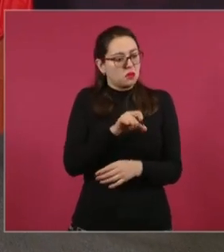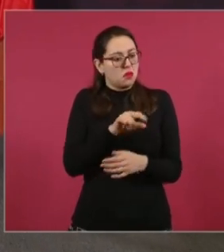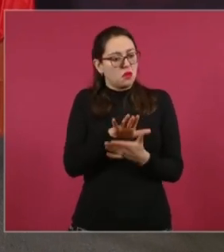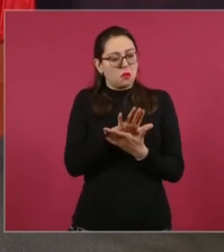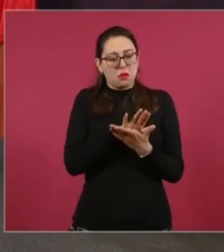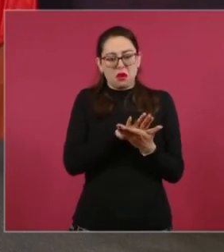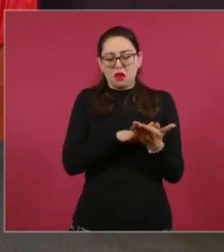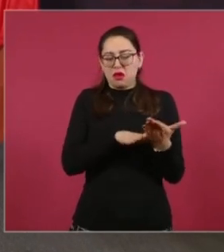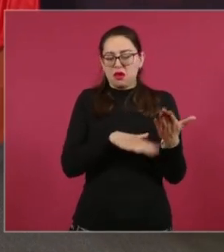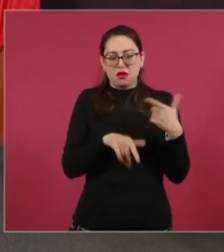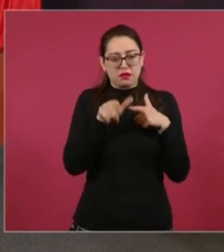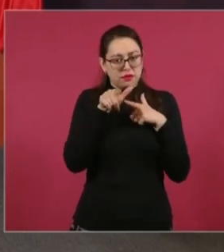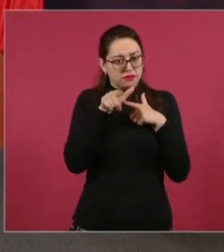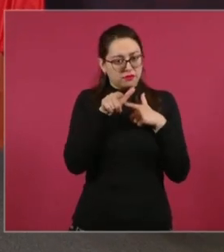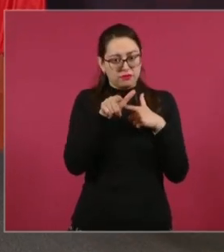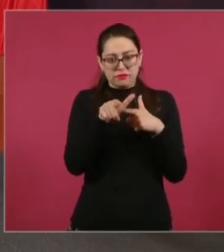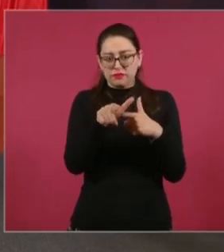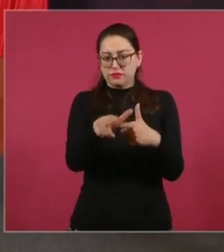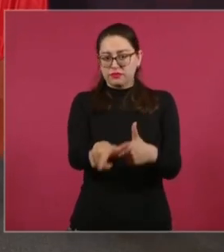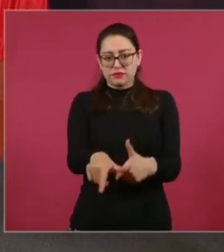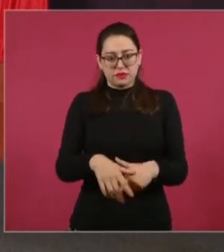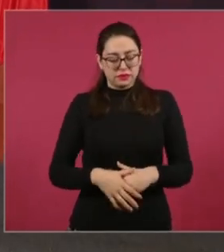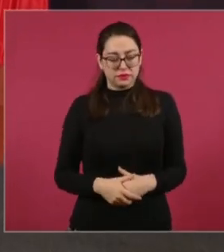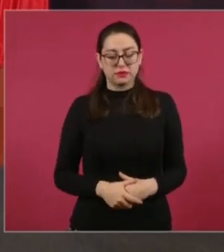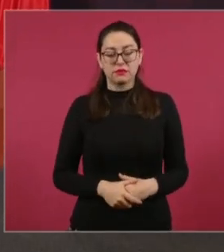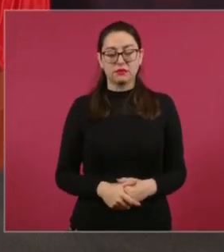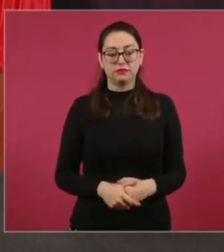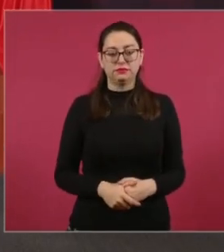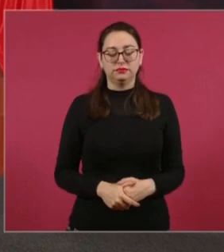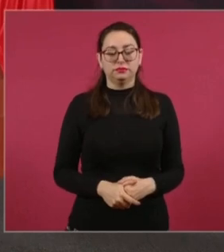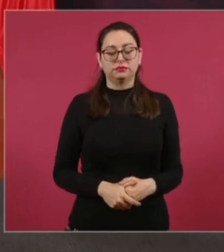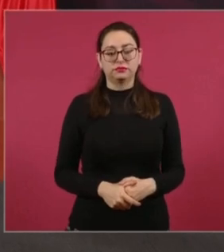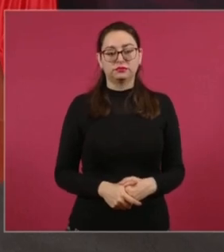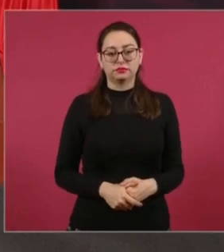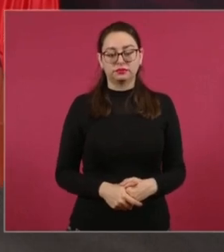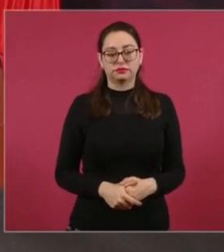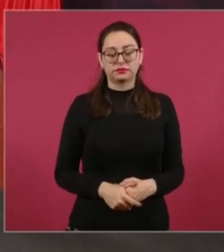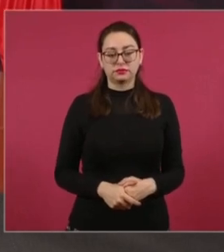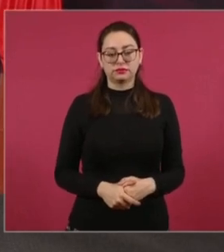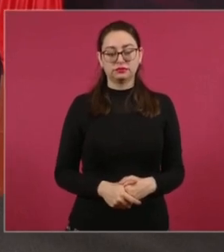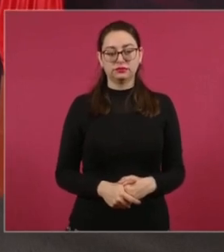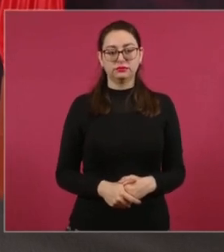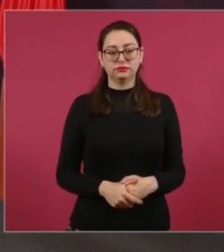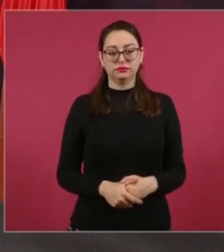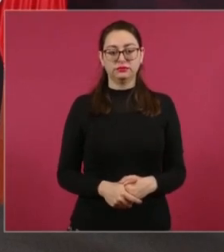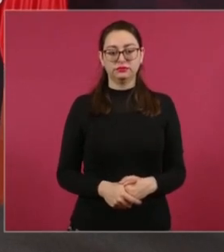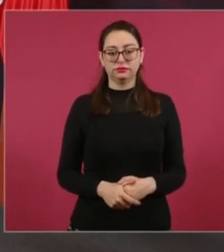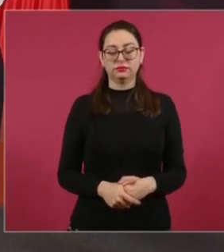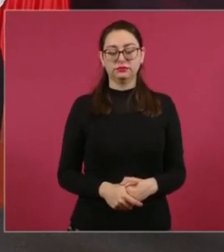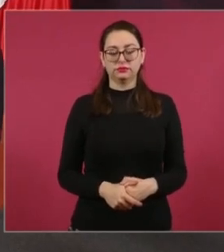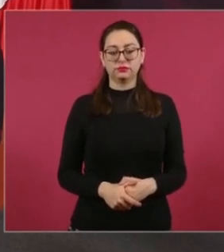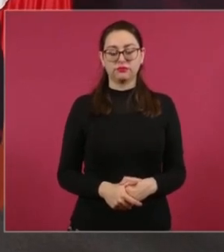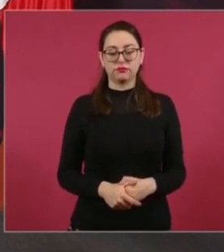A veces son estos